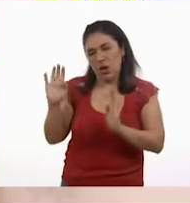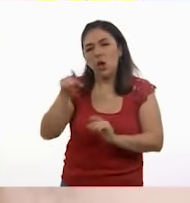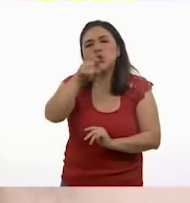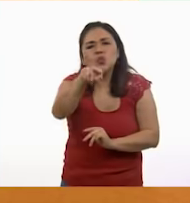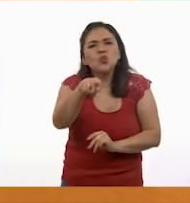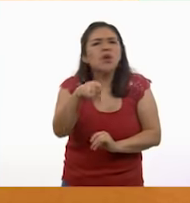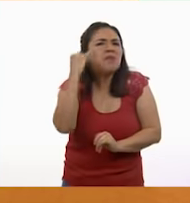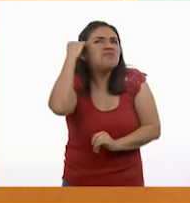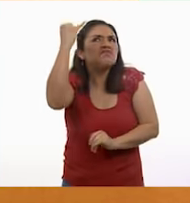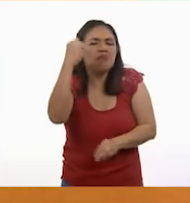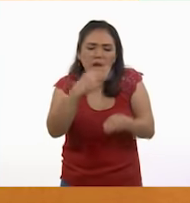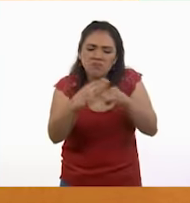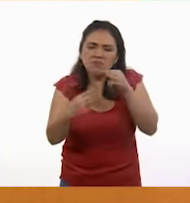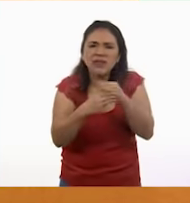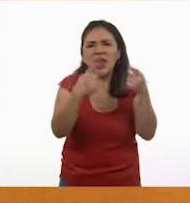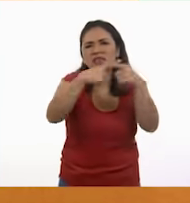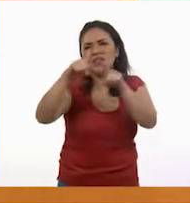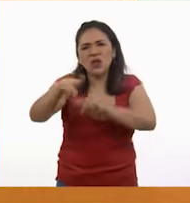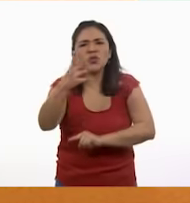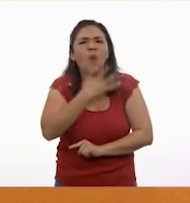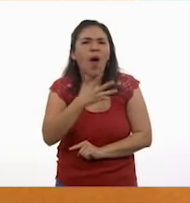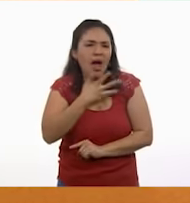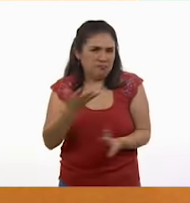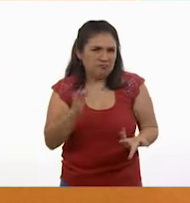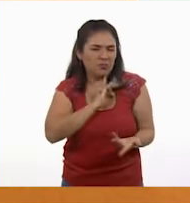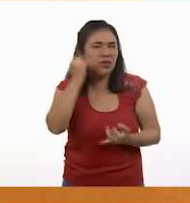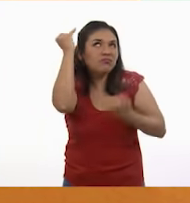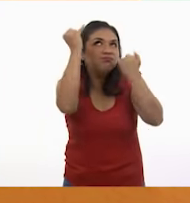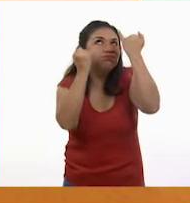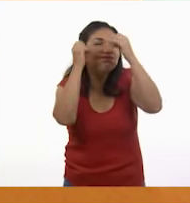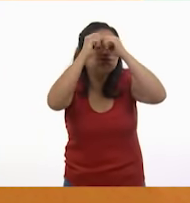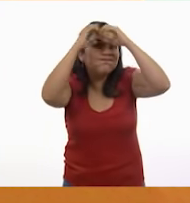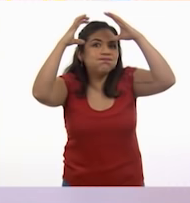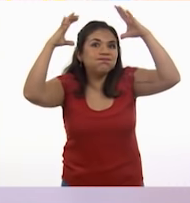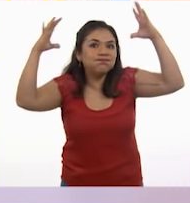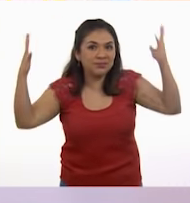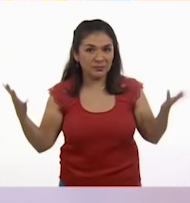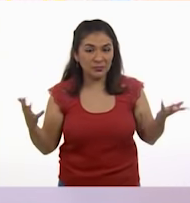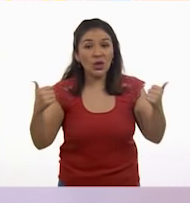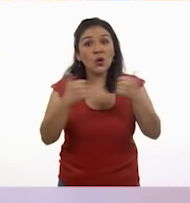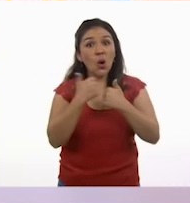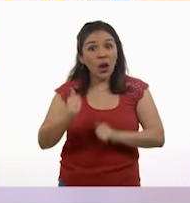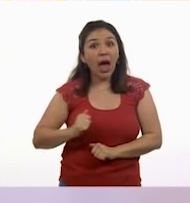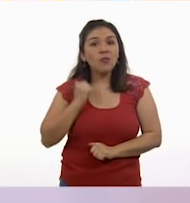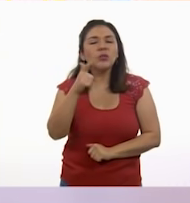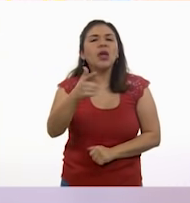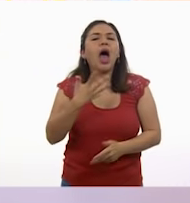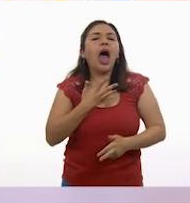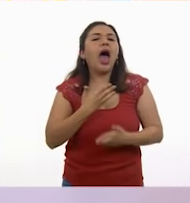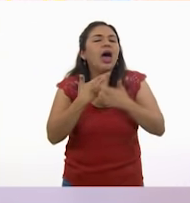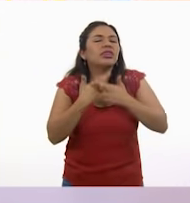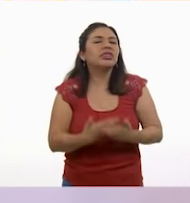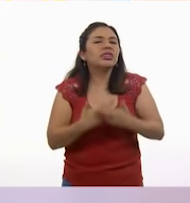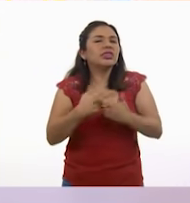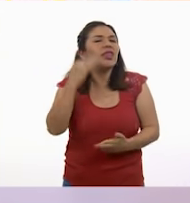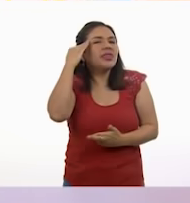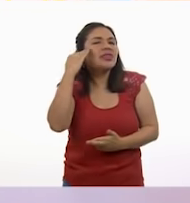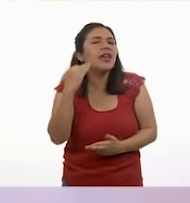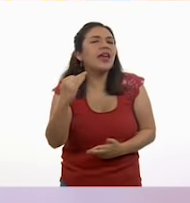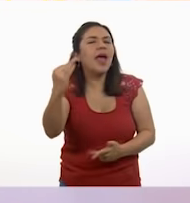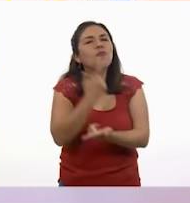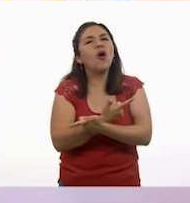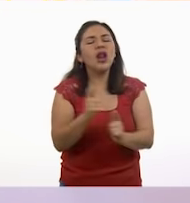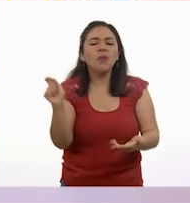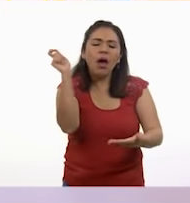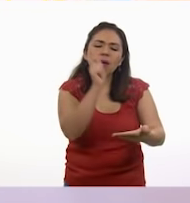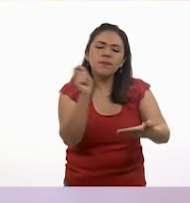utilicen su creatividad e imaginación y aprovechen que tienen más tiempo ellos verdad si nosotros nos tenemos que